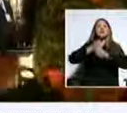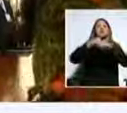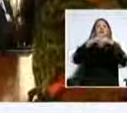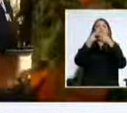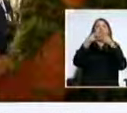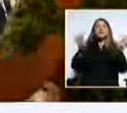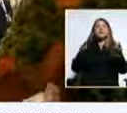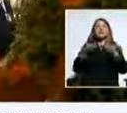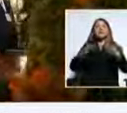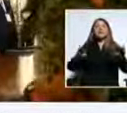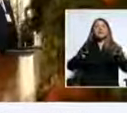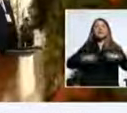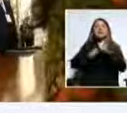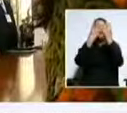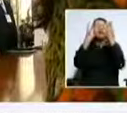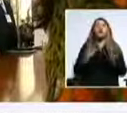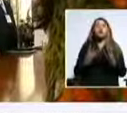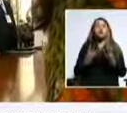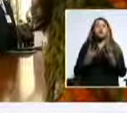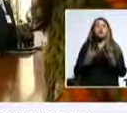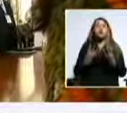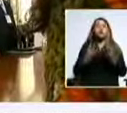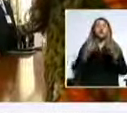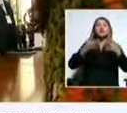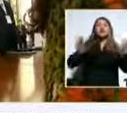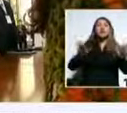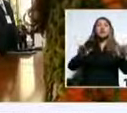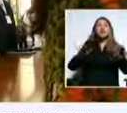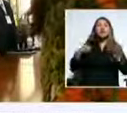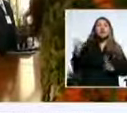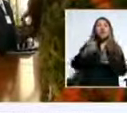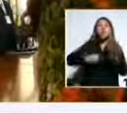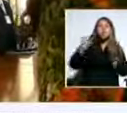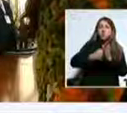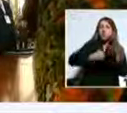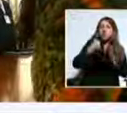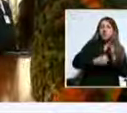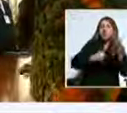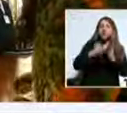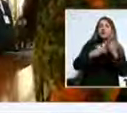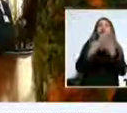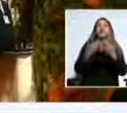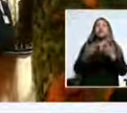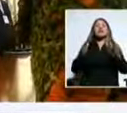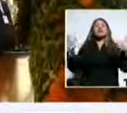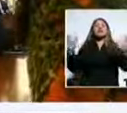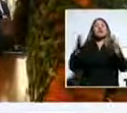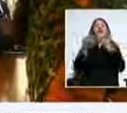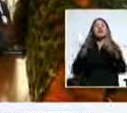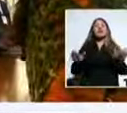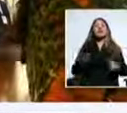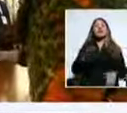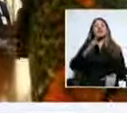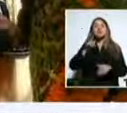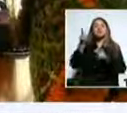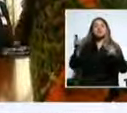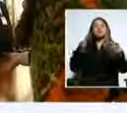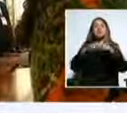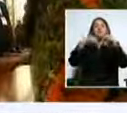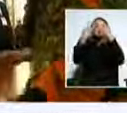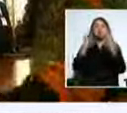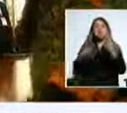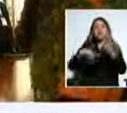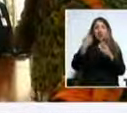bien algunos de ellos parlamentan con carmen gloria valladares aparentemente pidiéndole que no